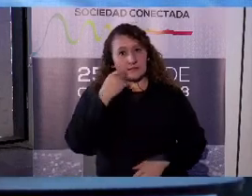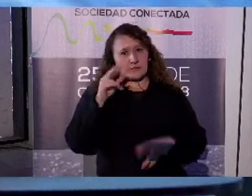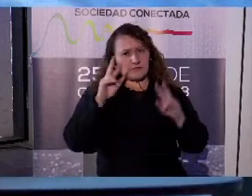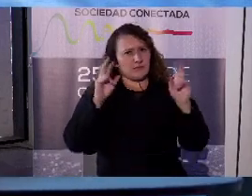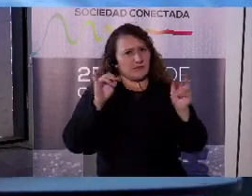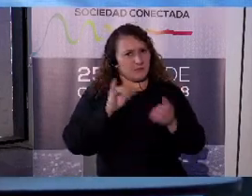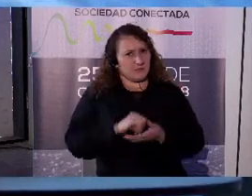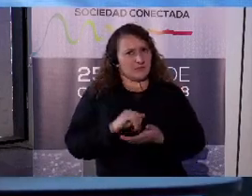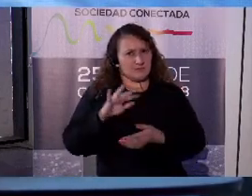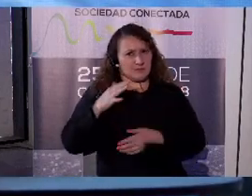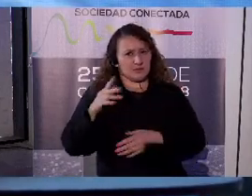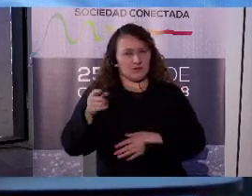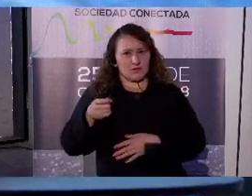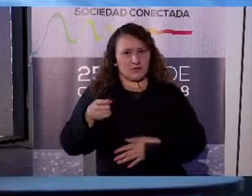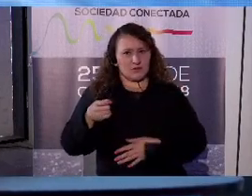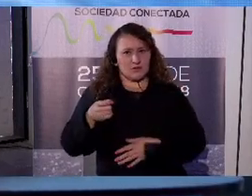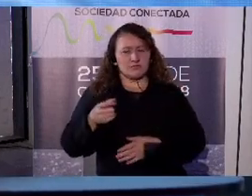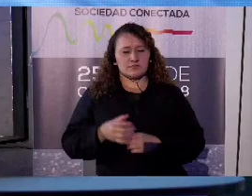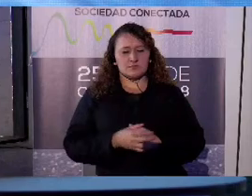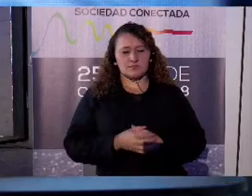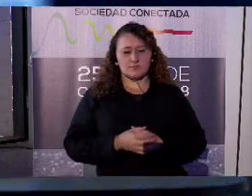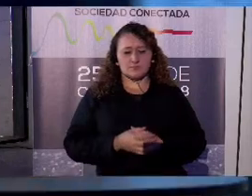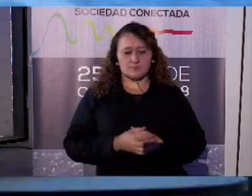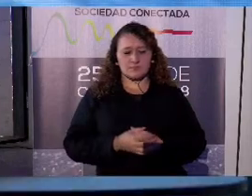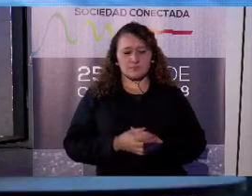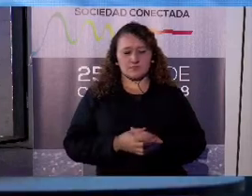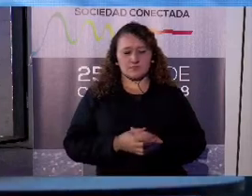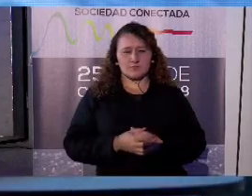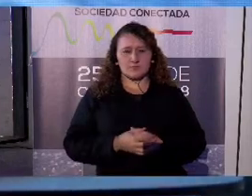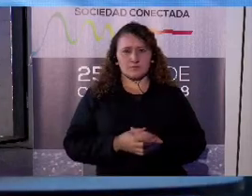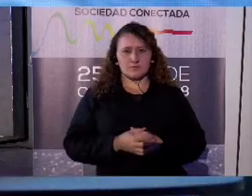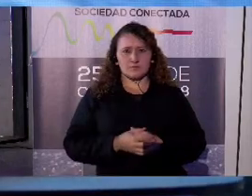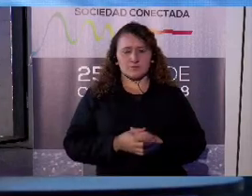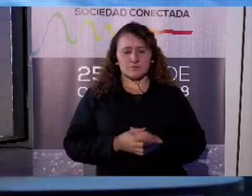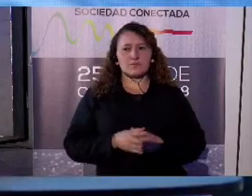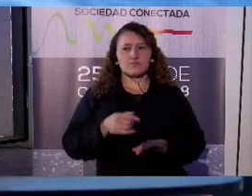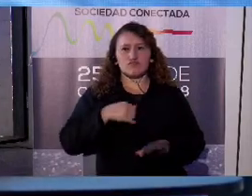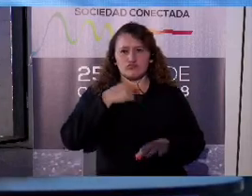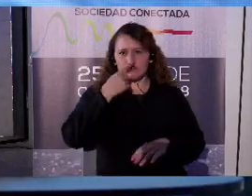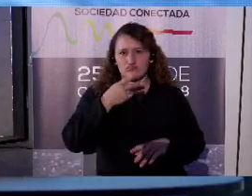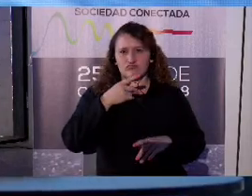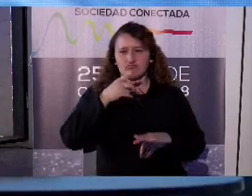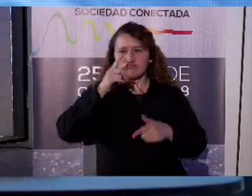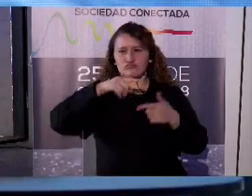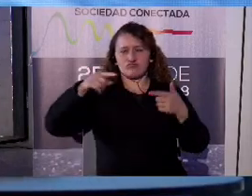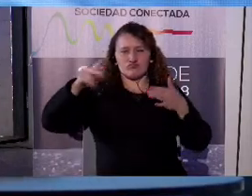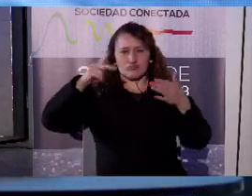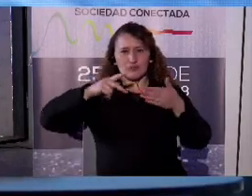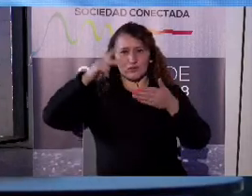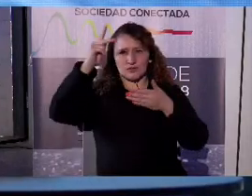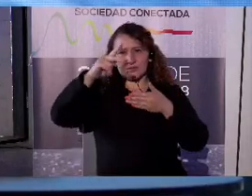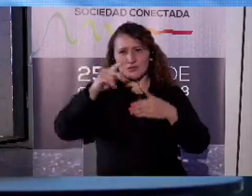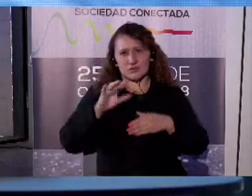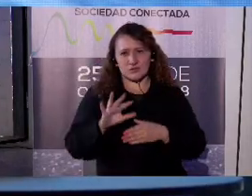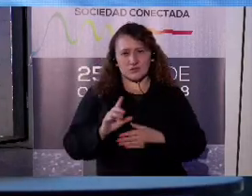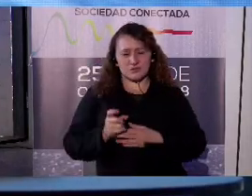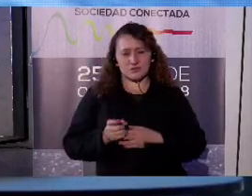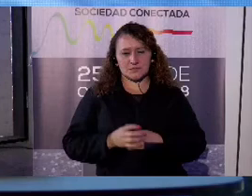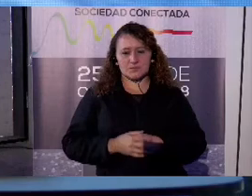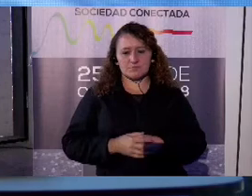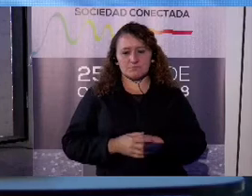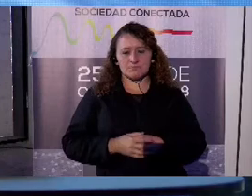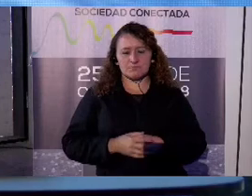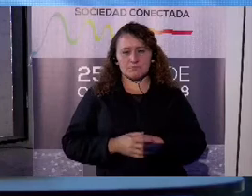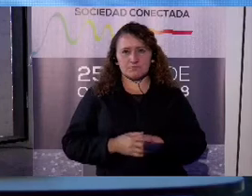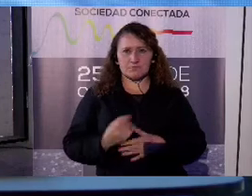5g y yo les di las proyecciones de gsm intelligence para 5g e